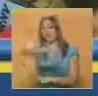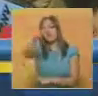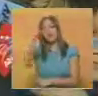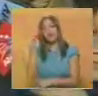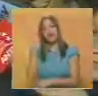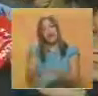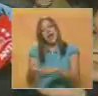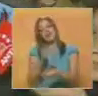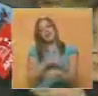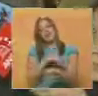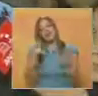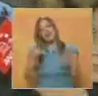país antes del 10 de enero